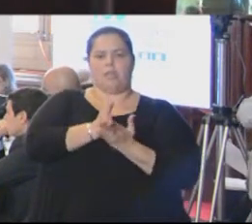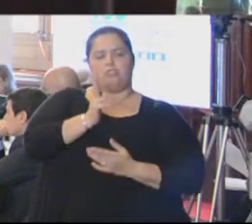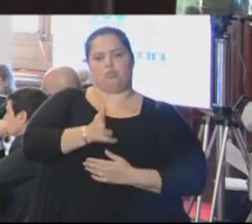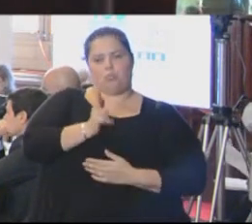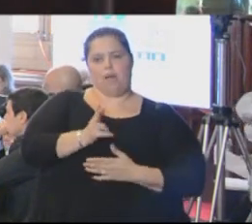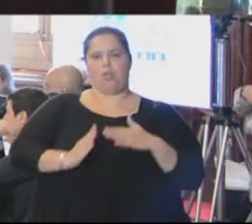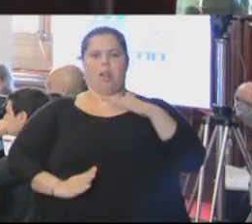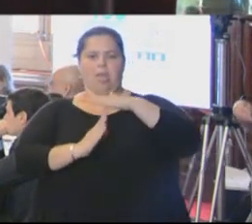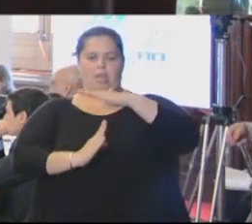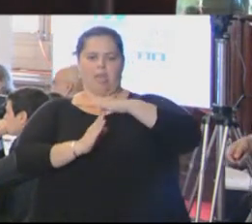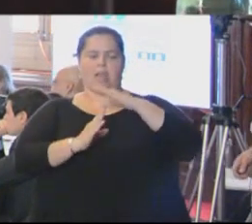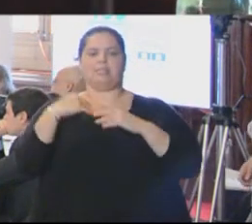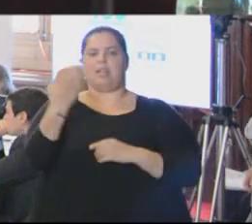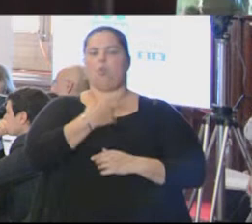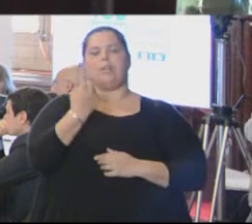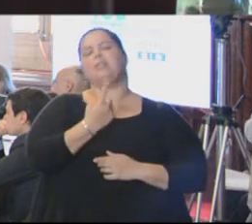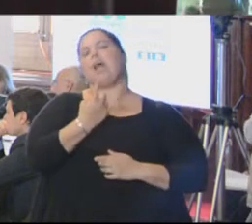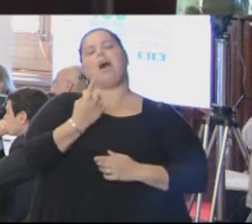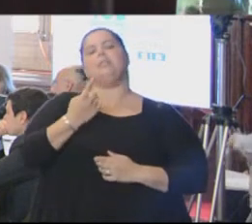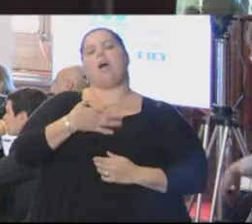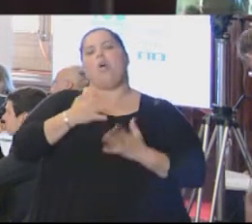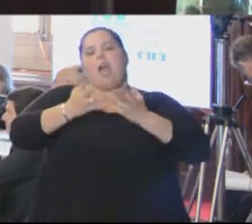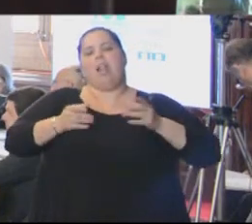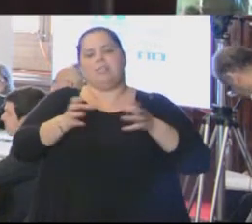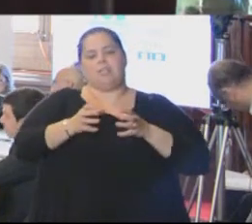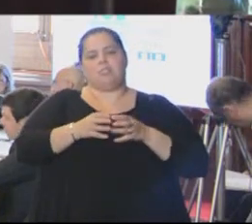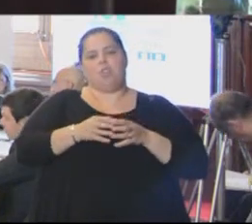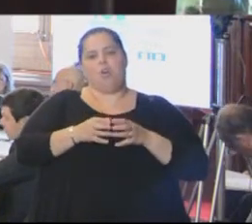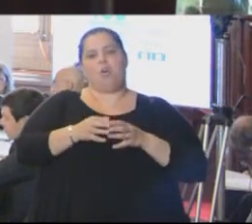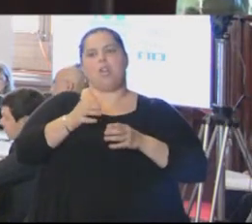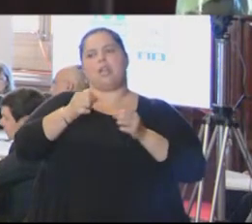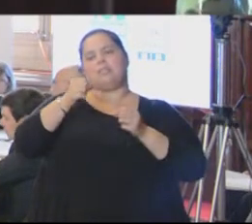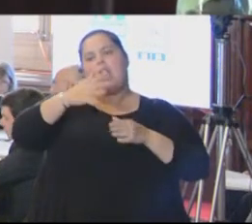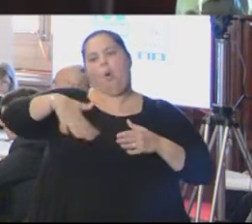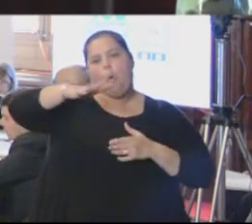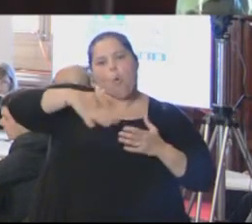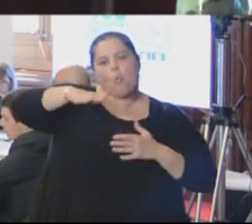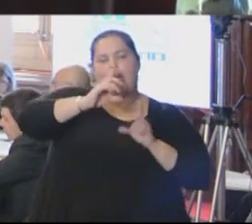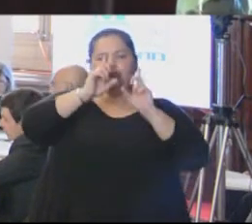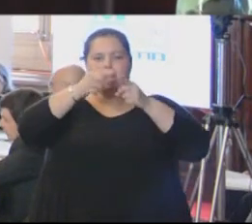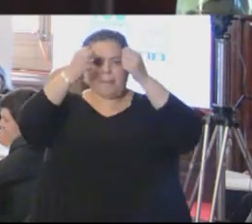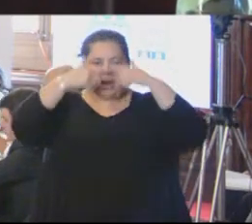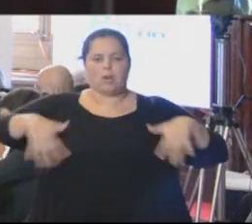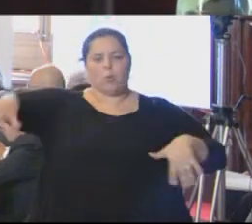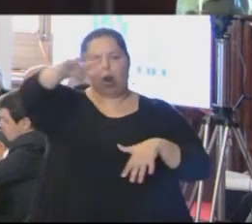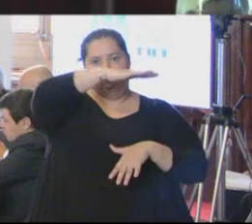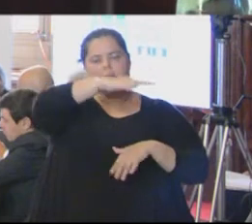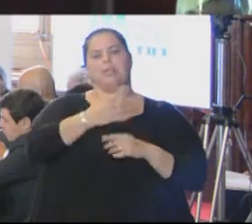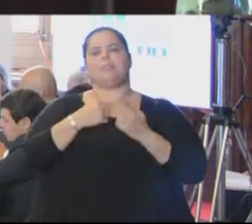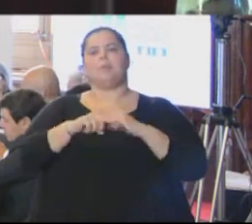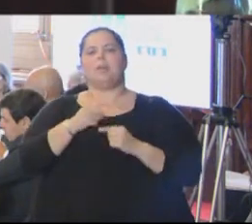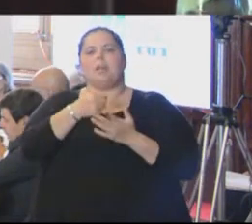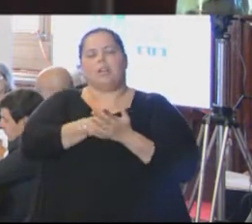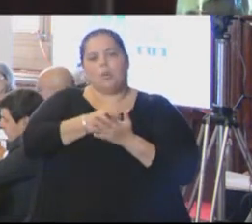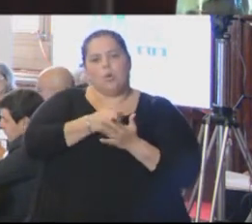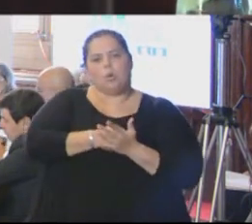y lideresas de nuestras organizaciones que en los territorios urbanos y rurales vienen realizando las históricas luchas sociales de las comunidades